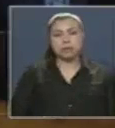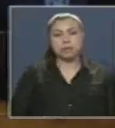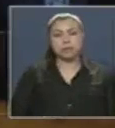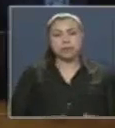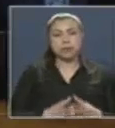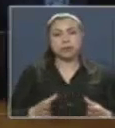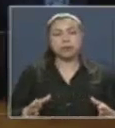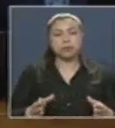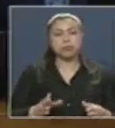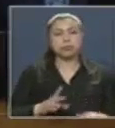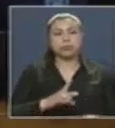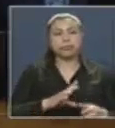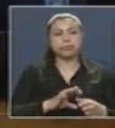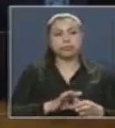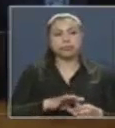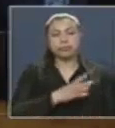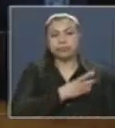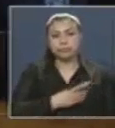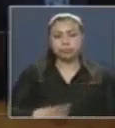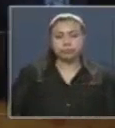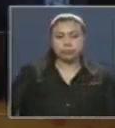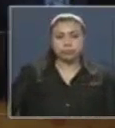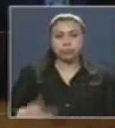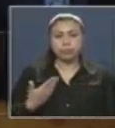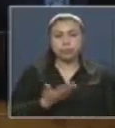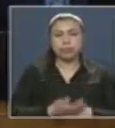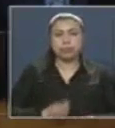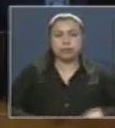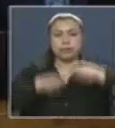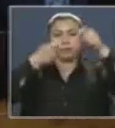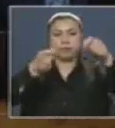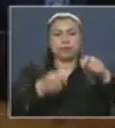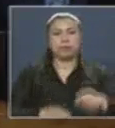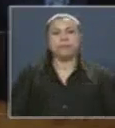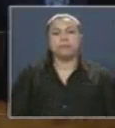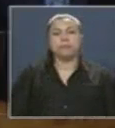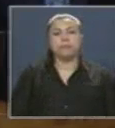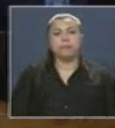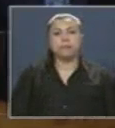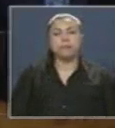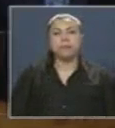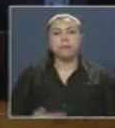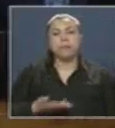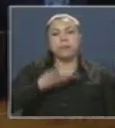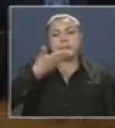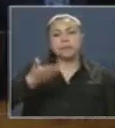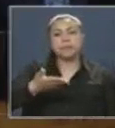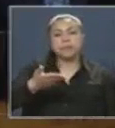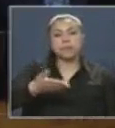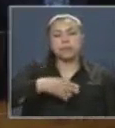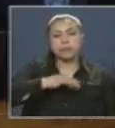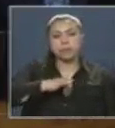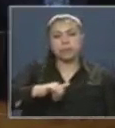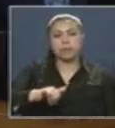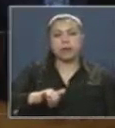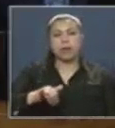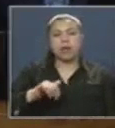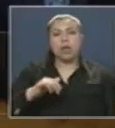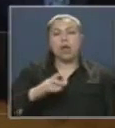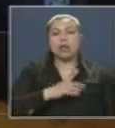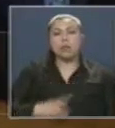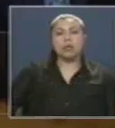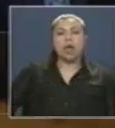Muchas gracias, señor diputado. Se enviarán los oficios por usted solicitados. A continuación, tiene el uso de la palabra el diputado señor Fidel Espinosa, hasta